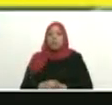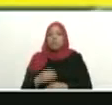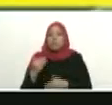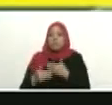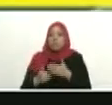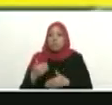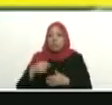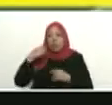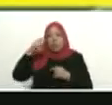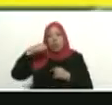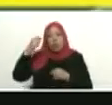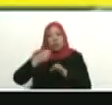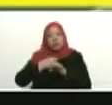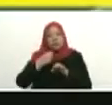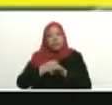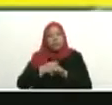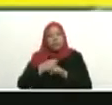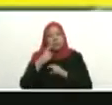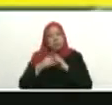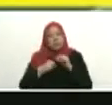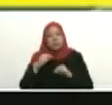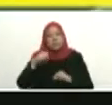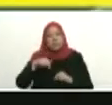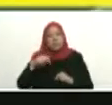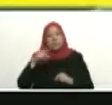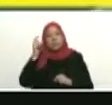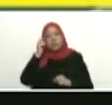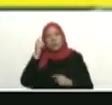producto de un video que circuló en las redes sociales en estos días,